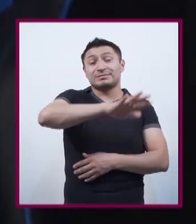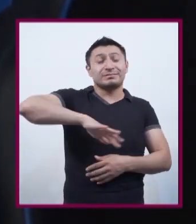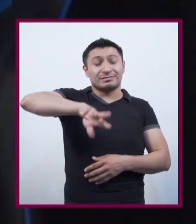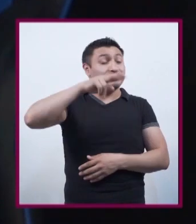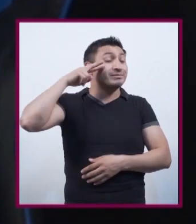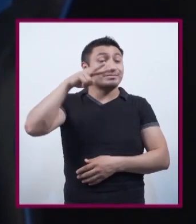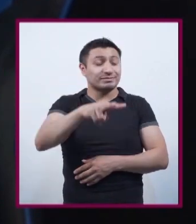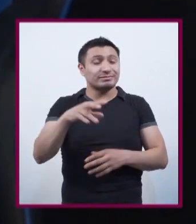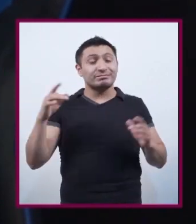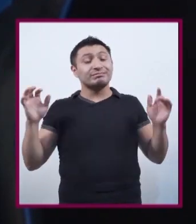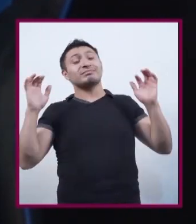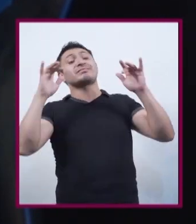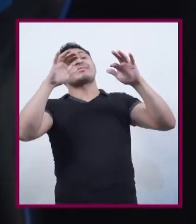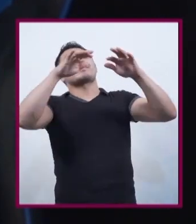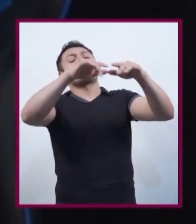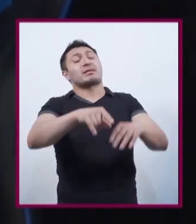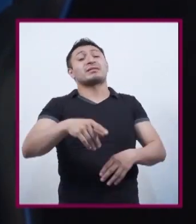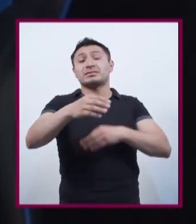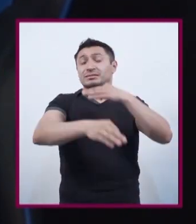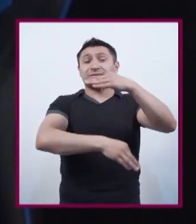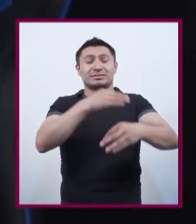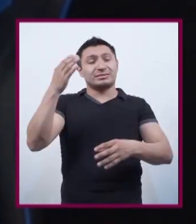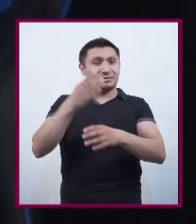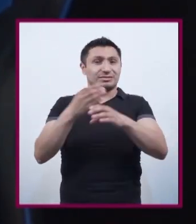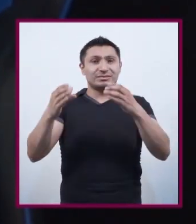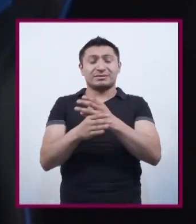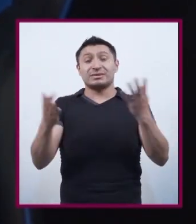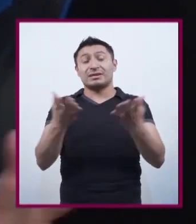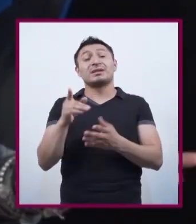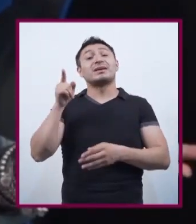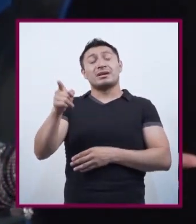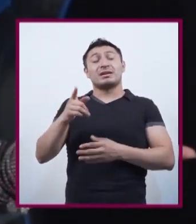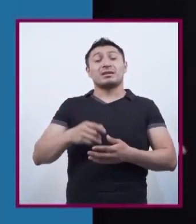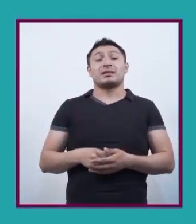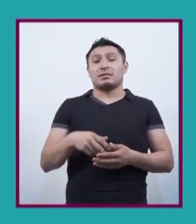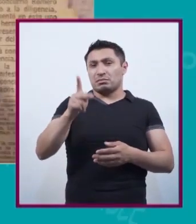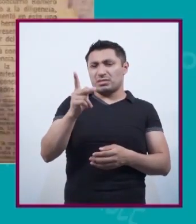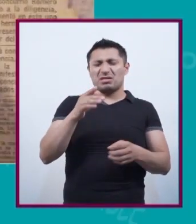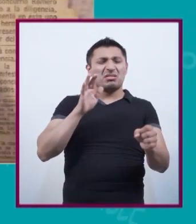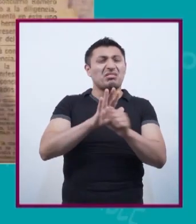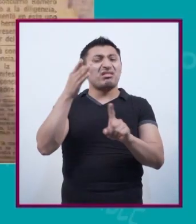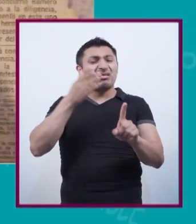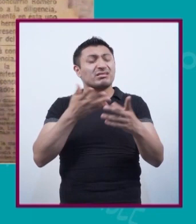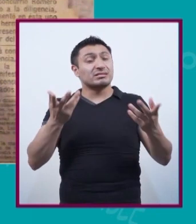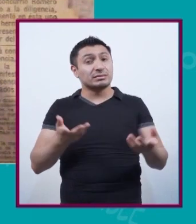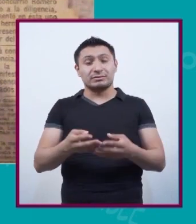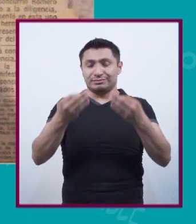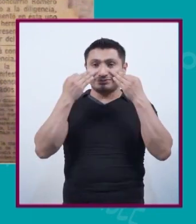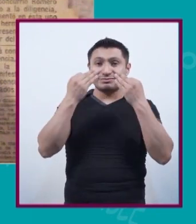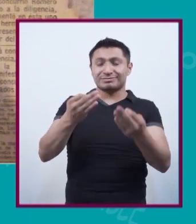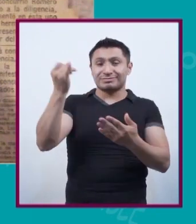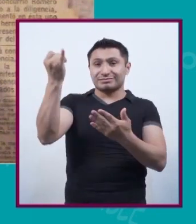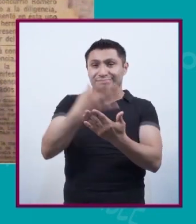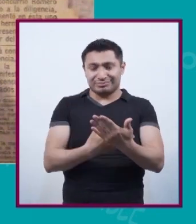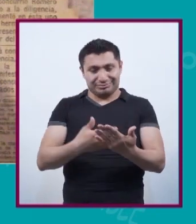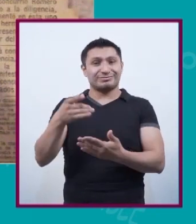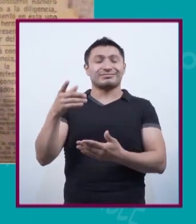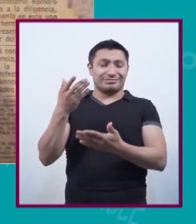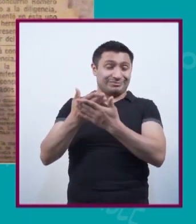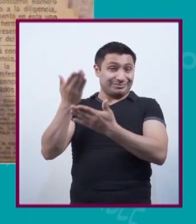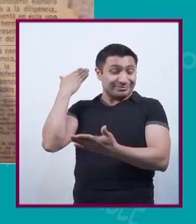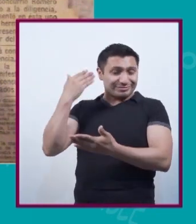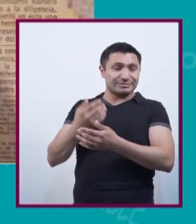por estar presentes en todo acto que concerniera a su juicio. ¿Pero para qué? Como podemos apreciar en las imágenes de la